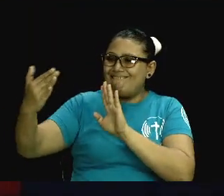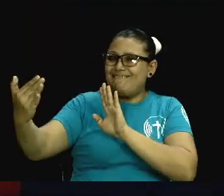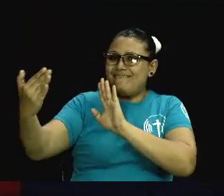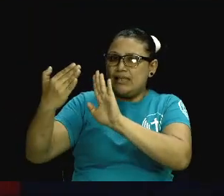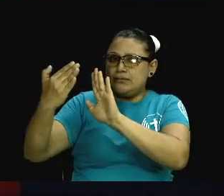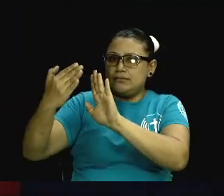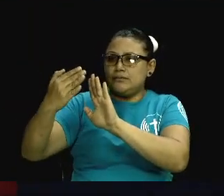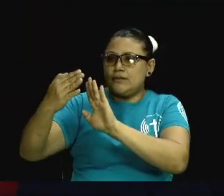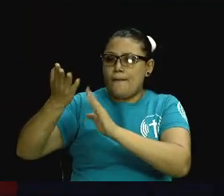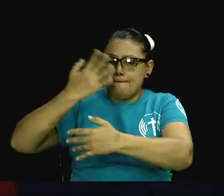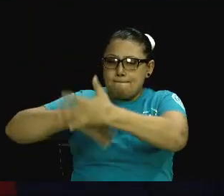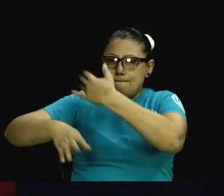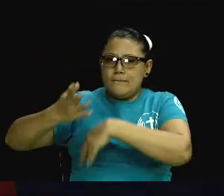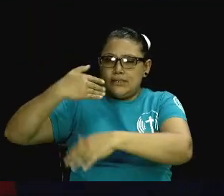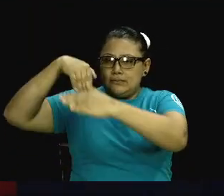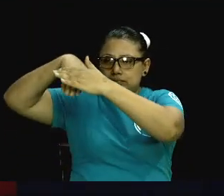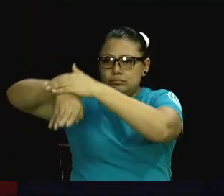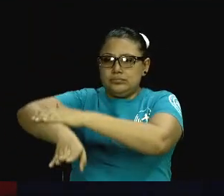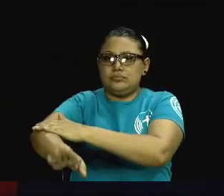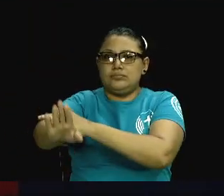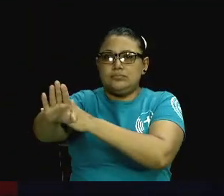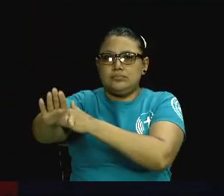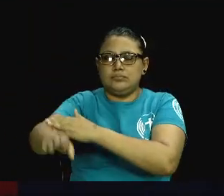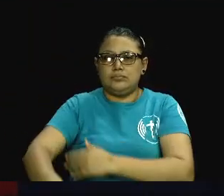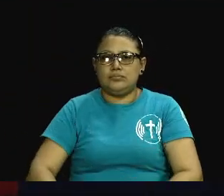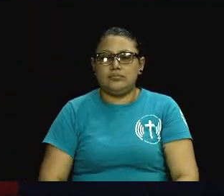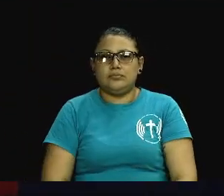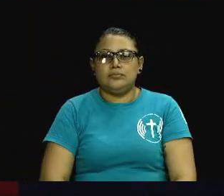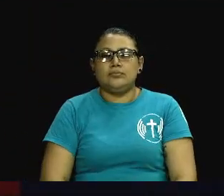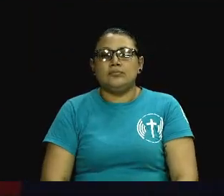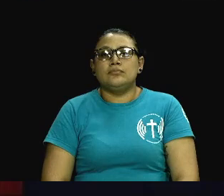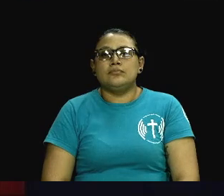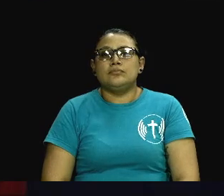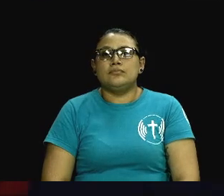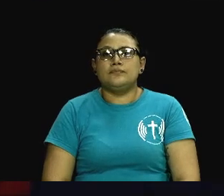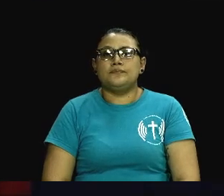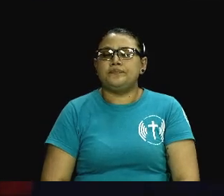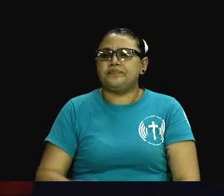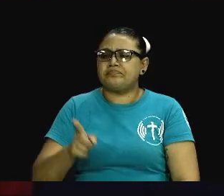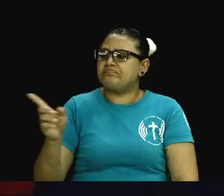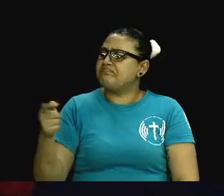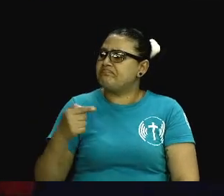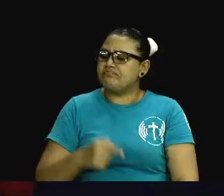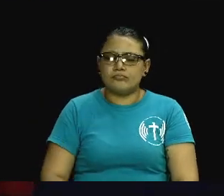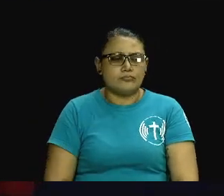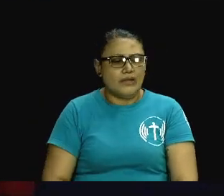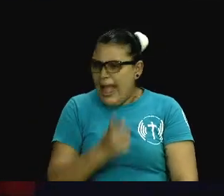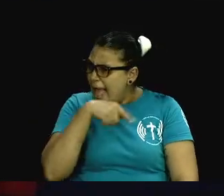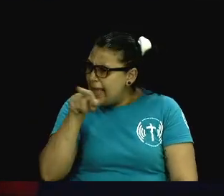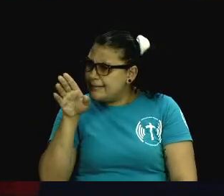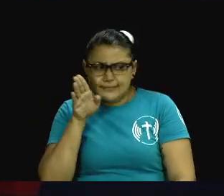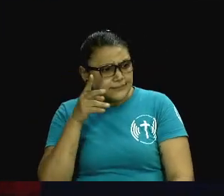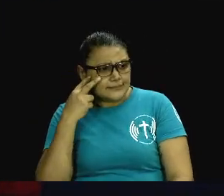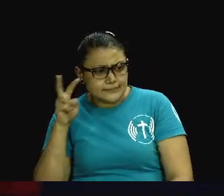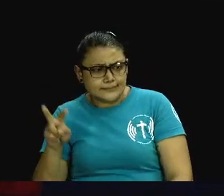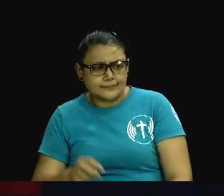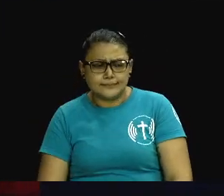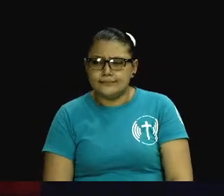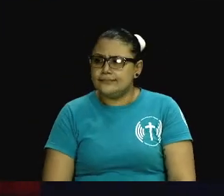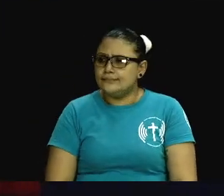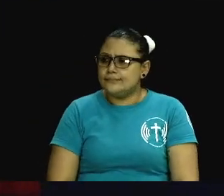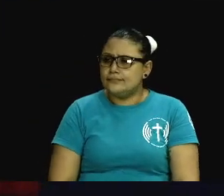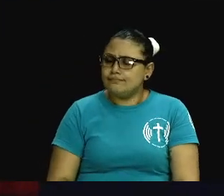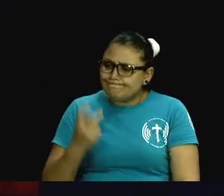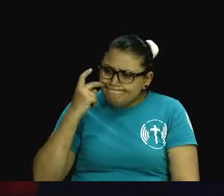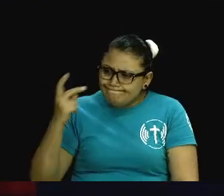entonces la historia cree que ellos estaban casi en la falda y viene y le dice elías anda ve y va a